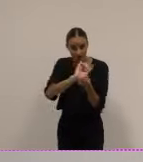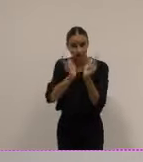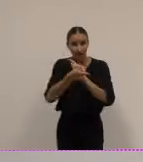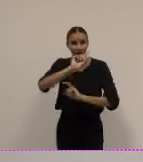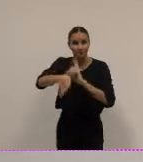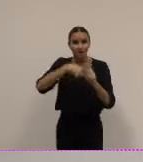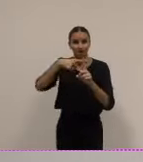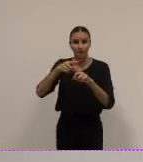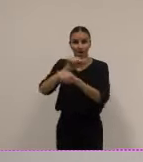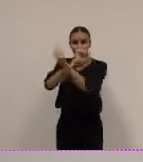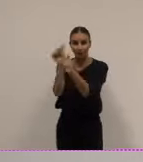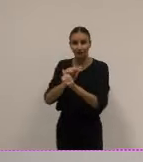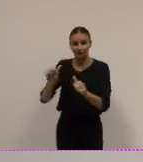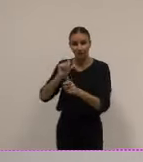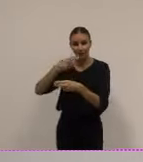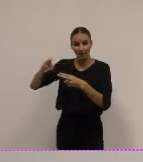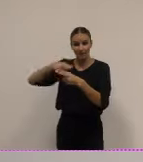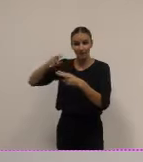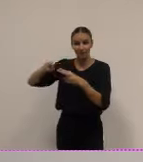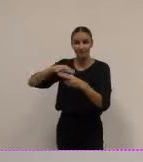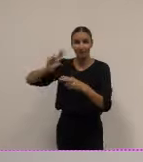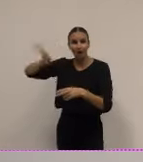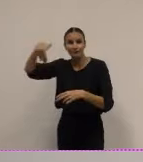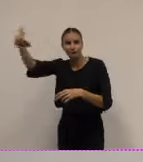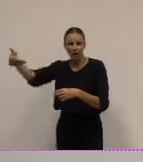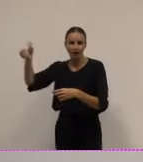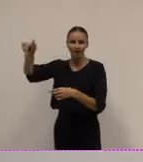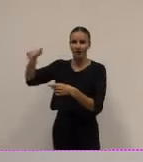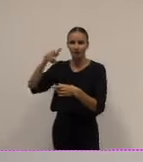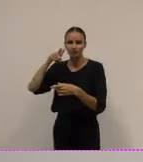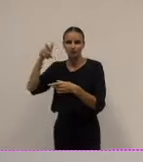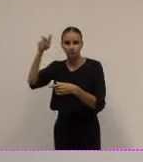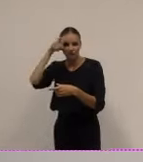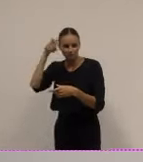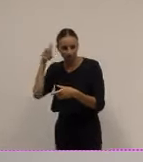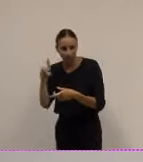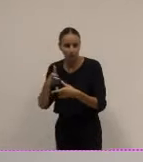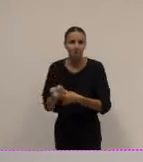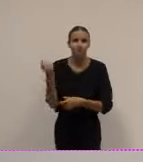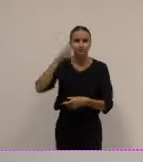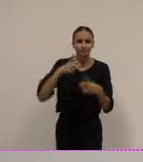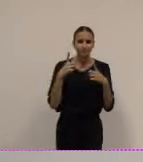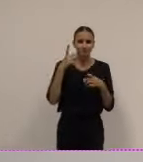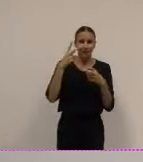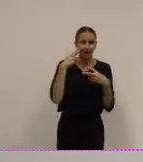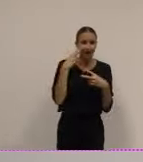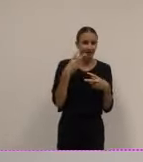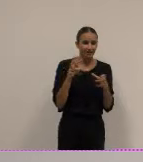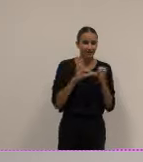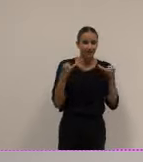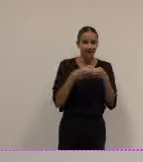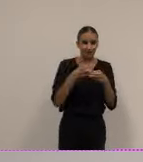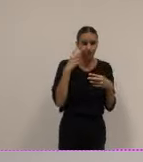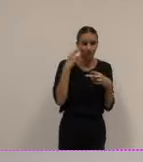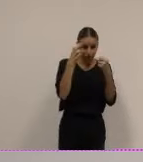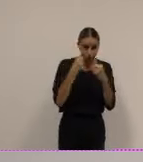del sectarismo y la confrontación con los municipios. Y recuerdo el enorme esfuerzo del personal sanitario y sociosanitario durante la